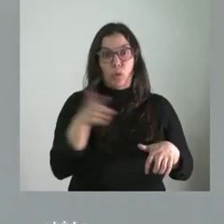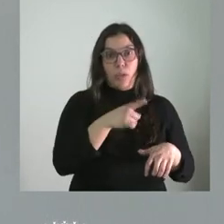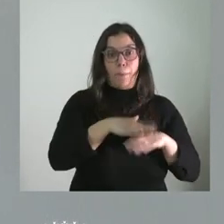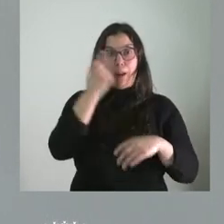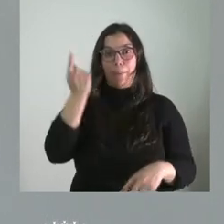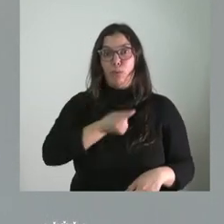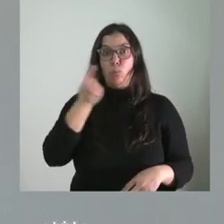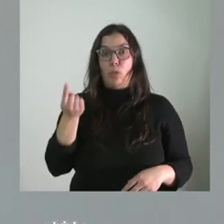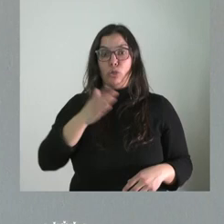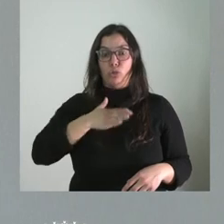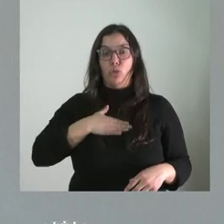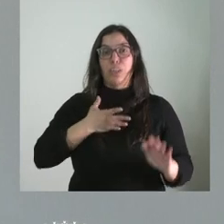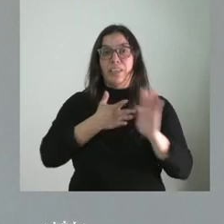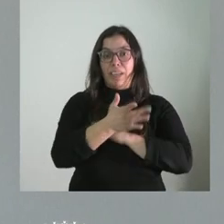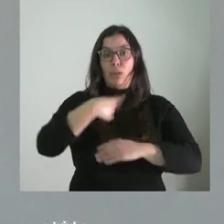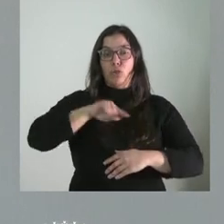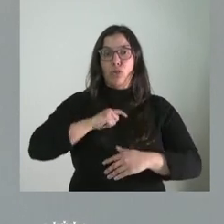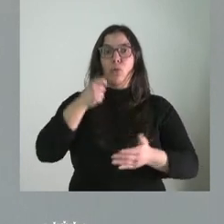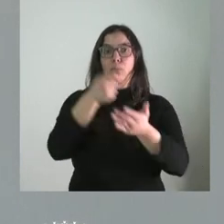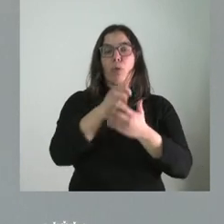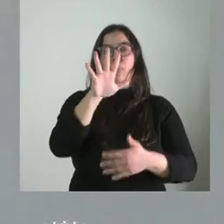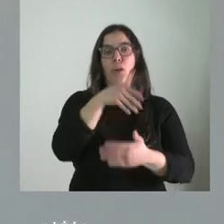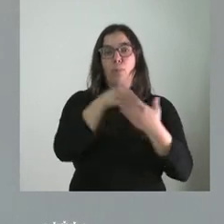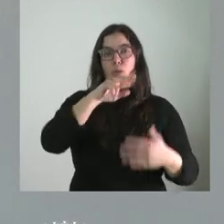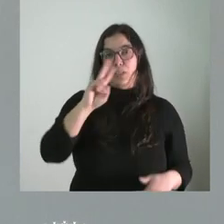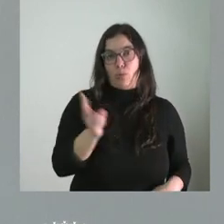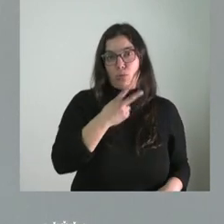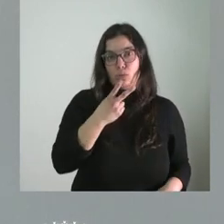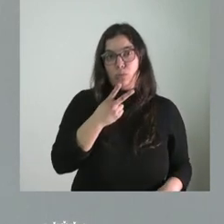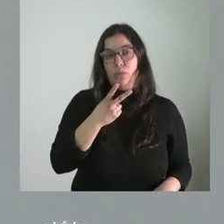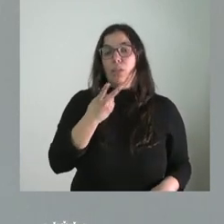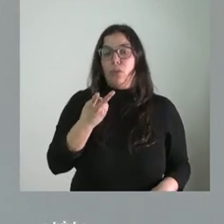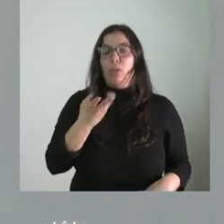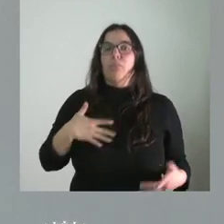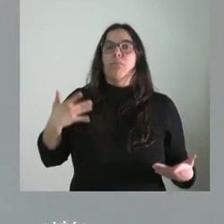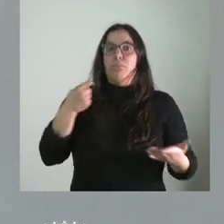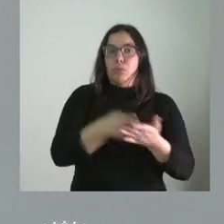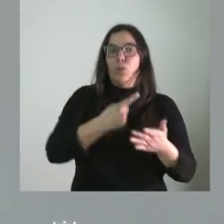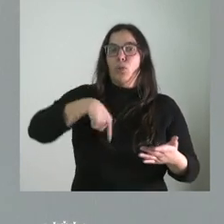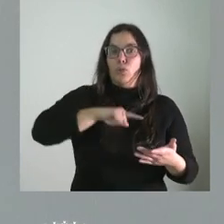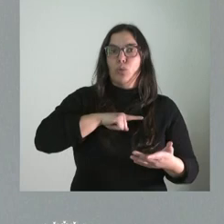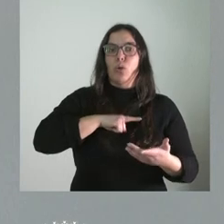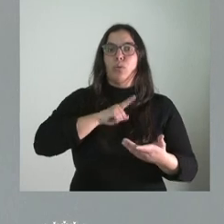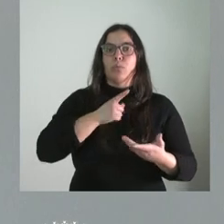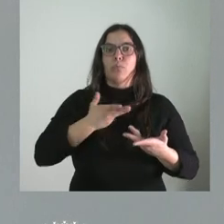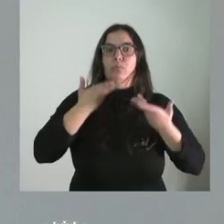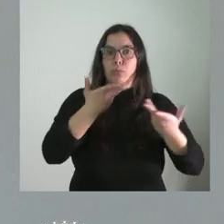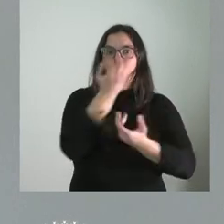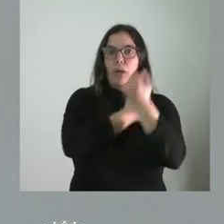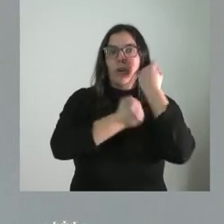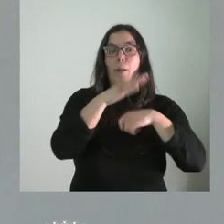presupuestos de castidad Son 5 millones de euros por tanto esta aportación económica que hacemos para que los estudiantes